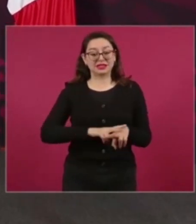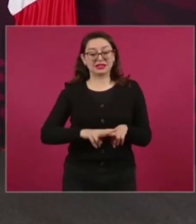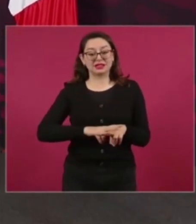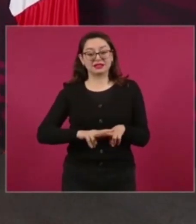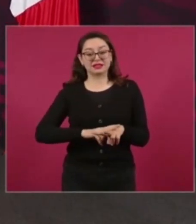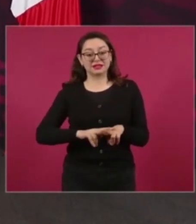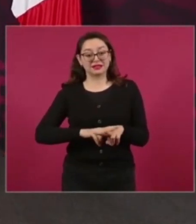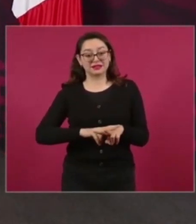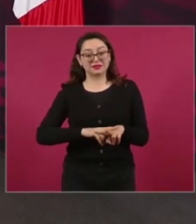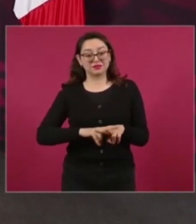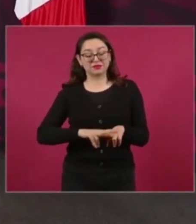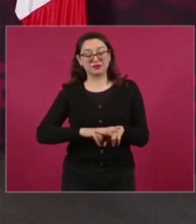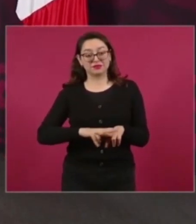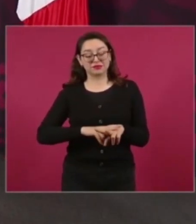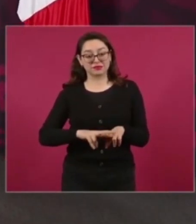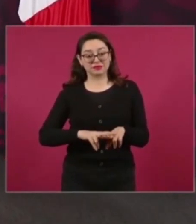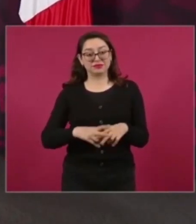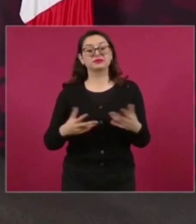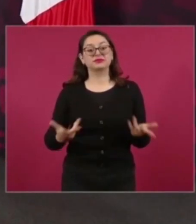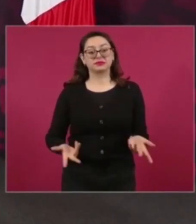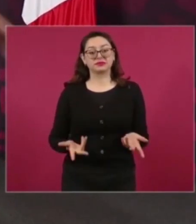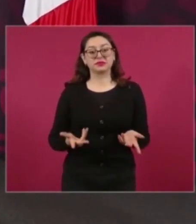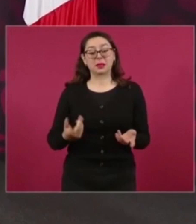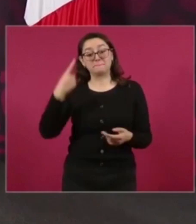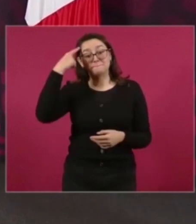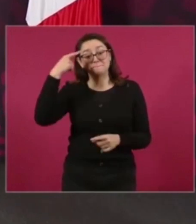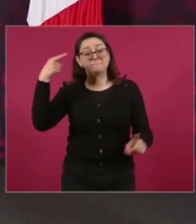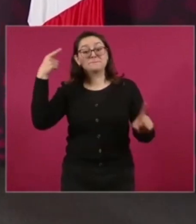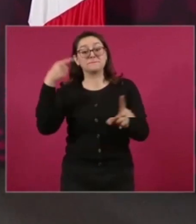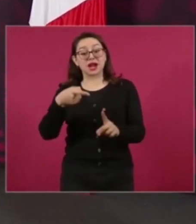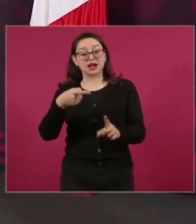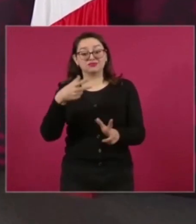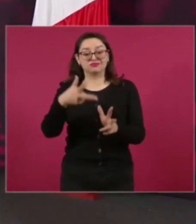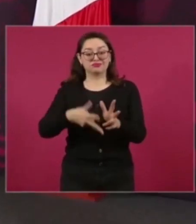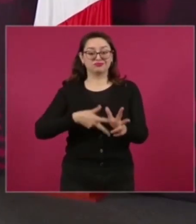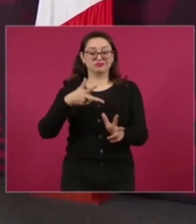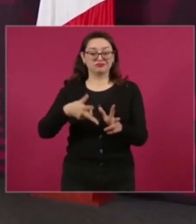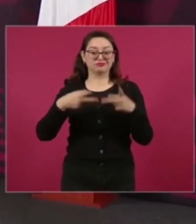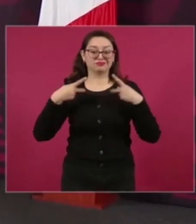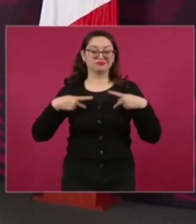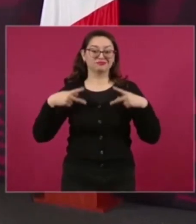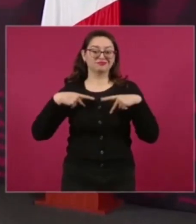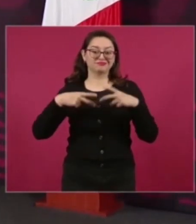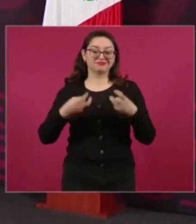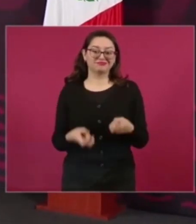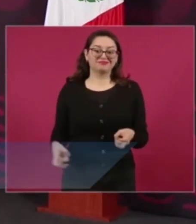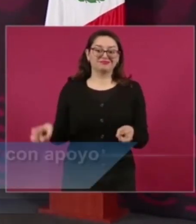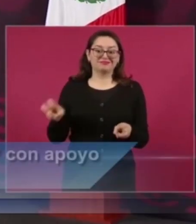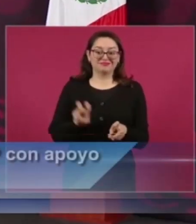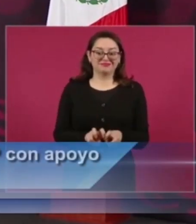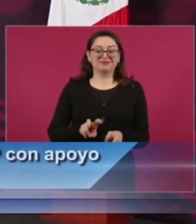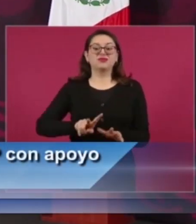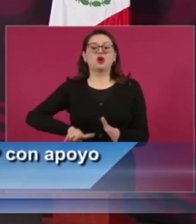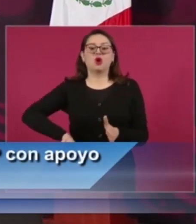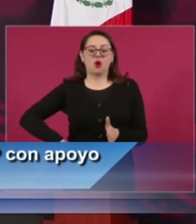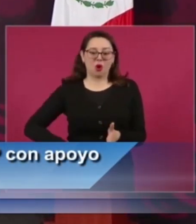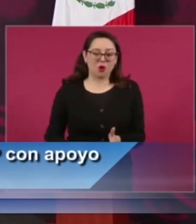que se van a utilizar para trenes de pasajeros, se van a comunicar hacia el futuro, de nuevo,